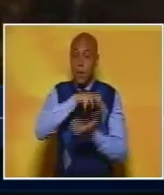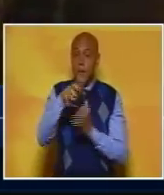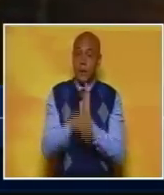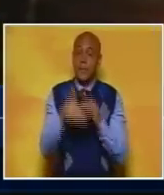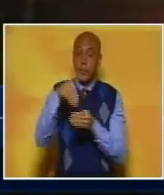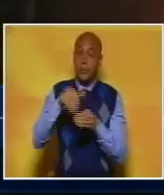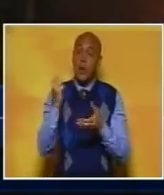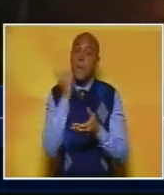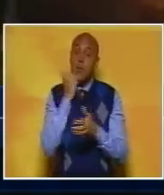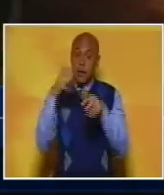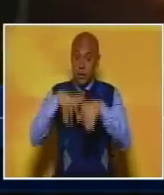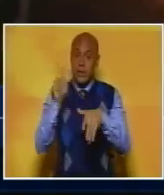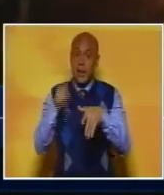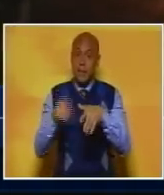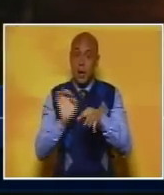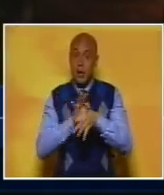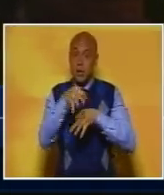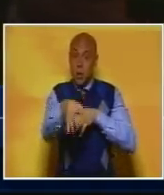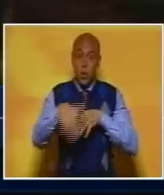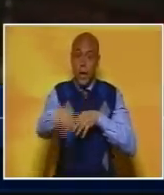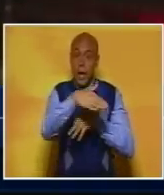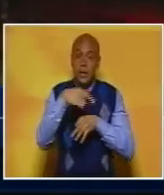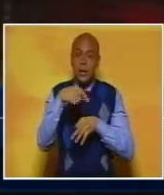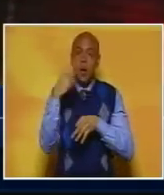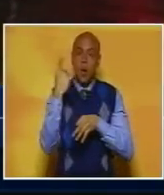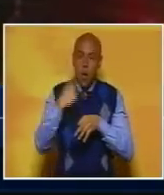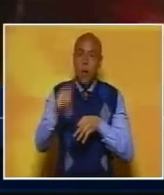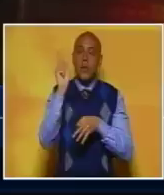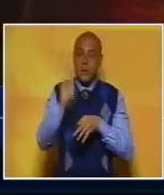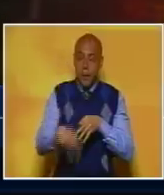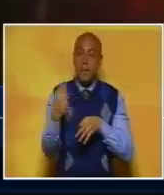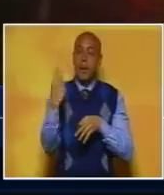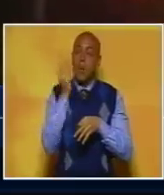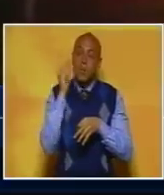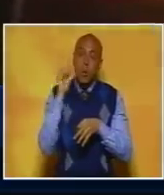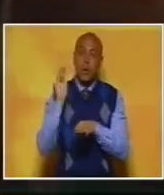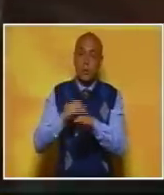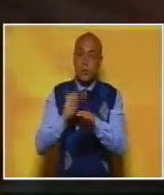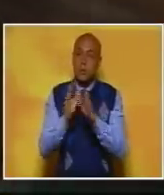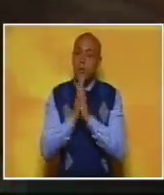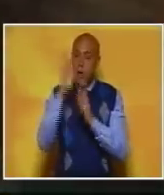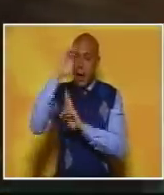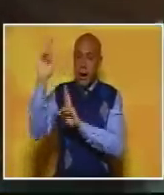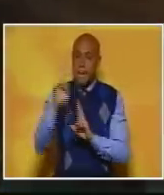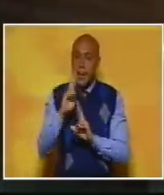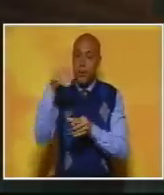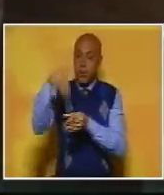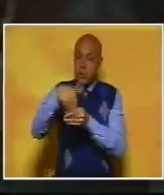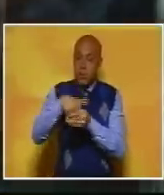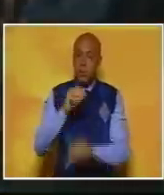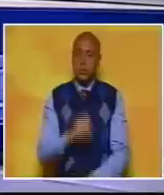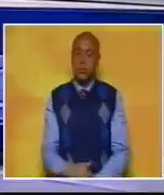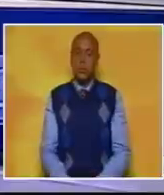Las protestas también se extienden a la ciudad de Santiago, donde los ciudadanos exigen respeto por la democracia.